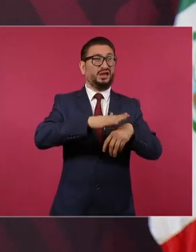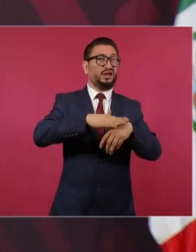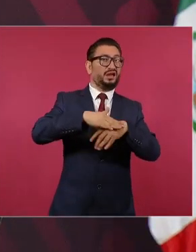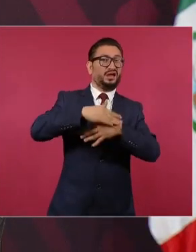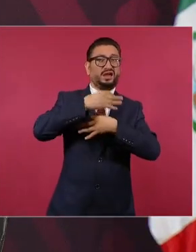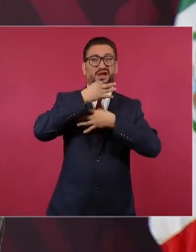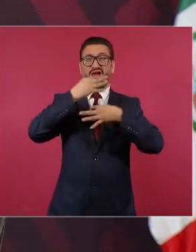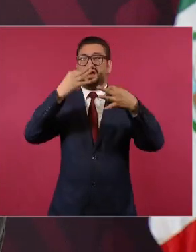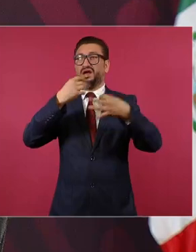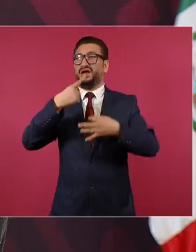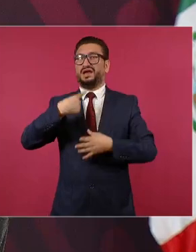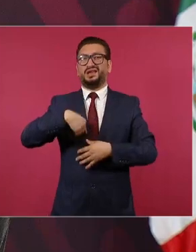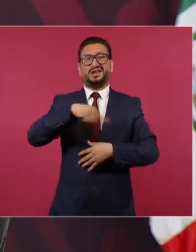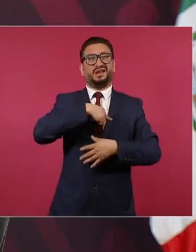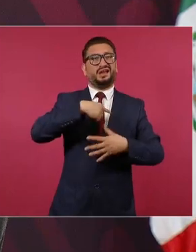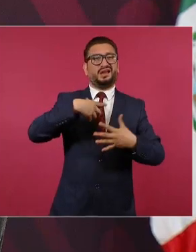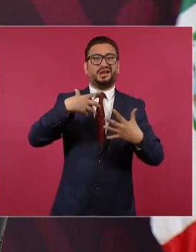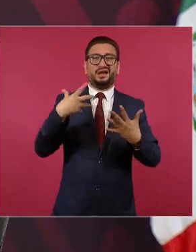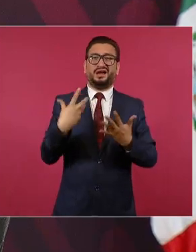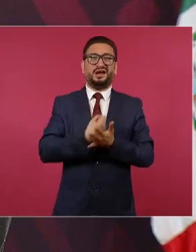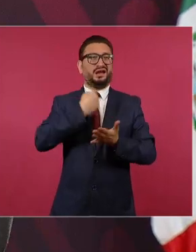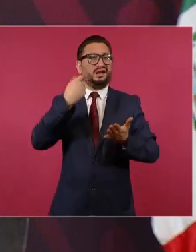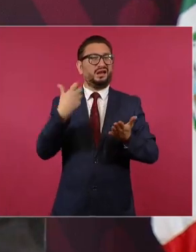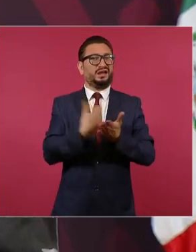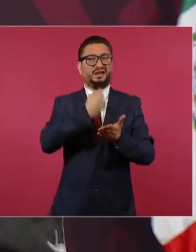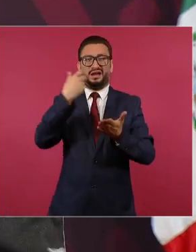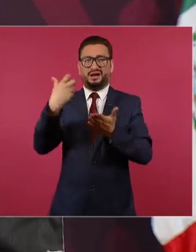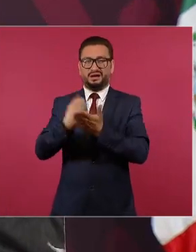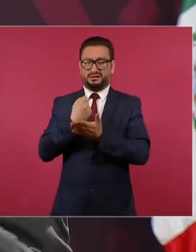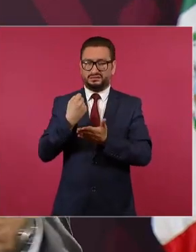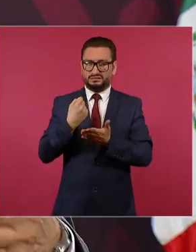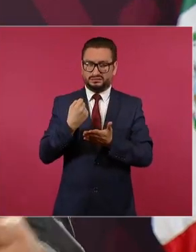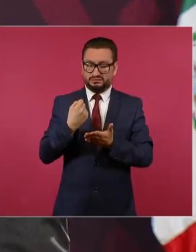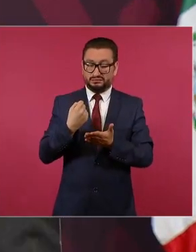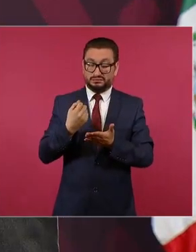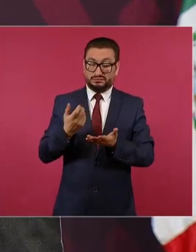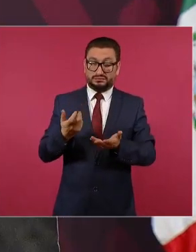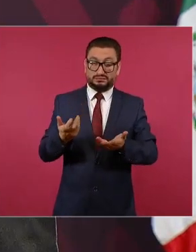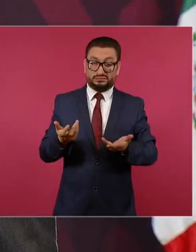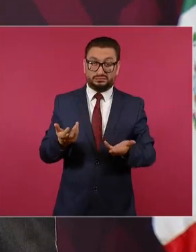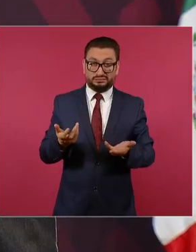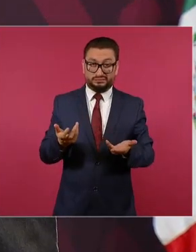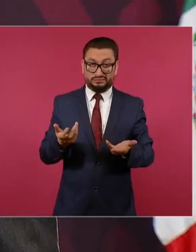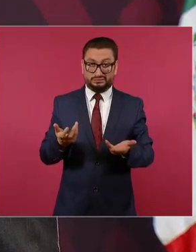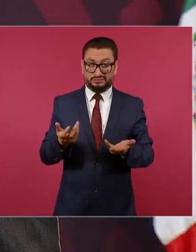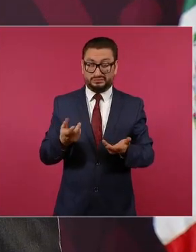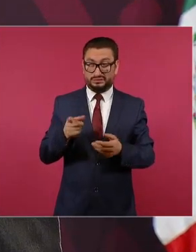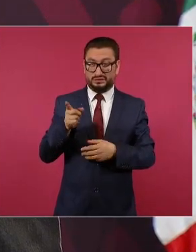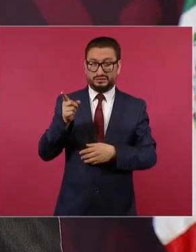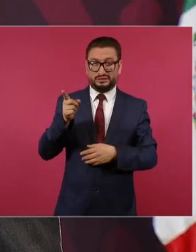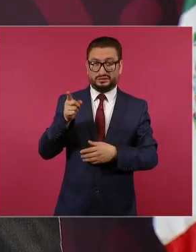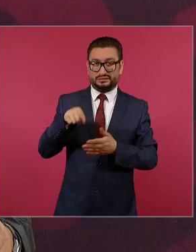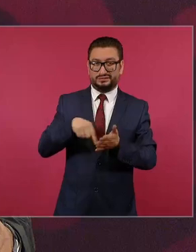que habían ganado Veracruz.